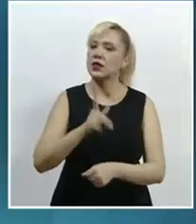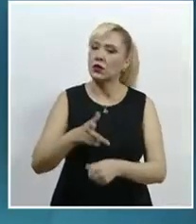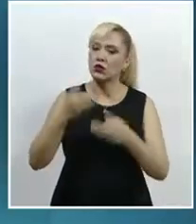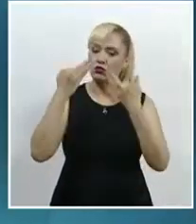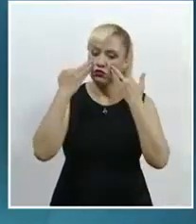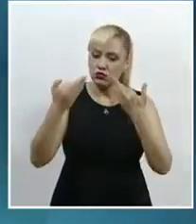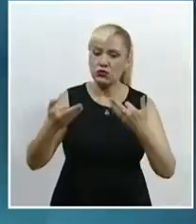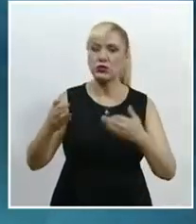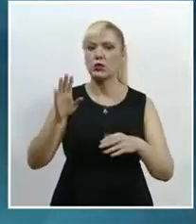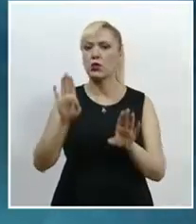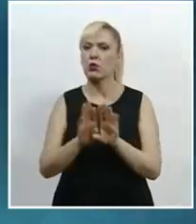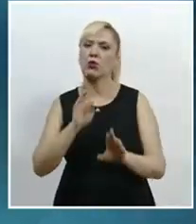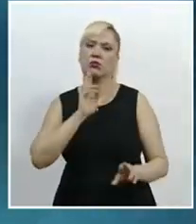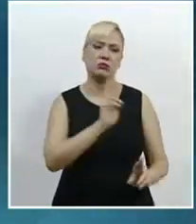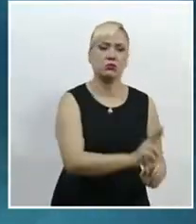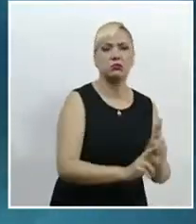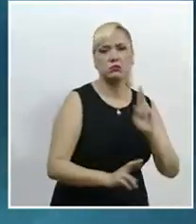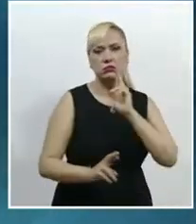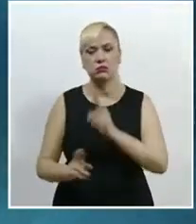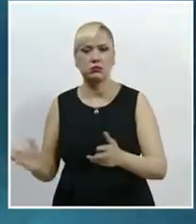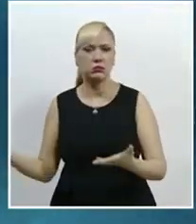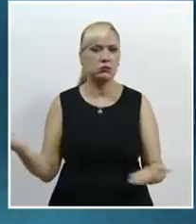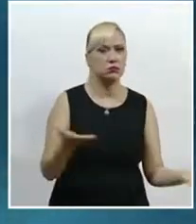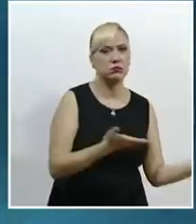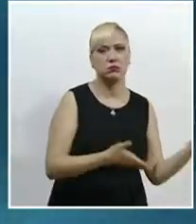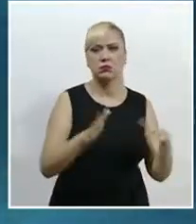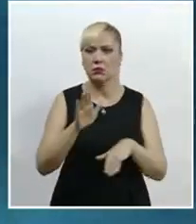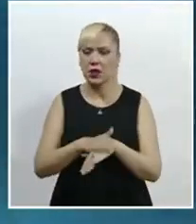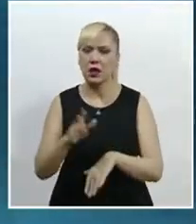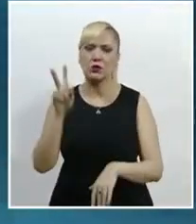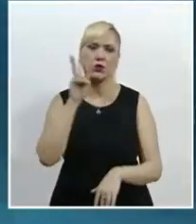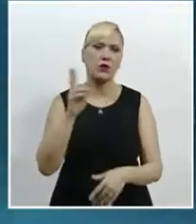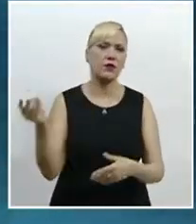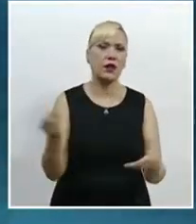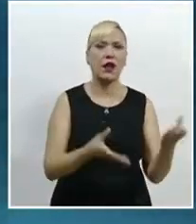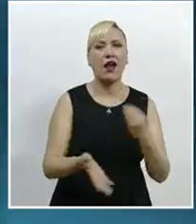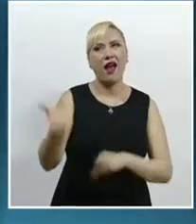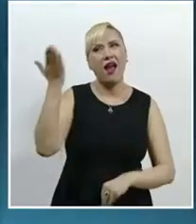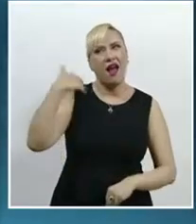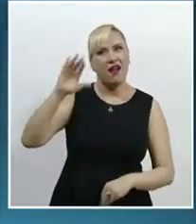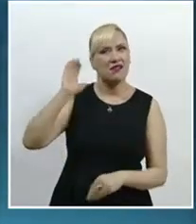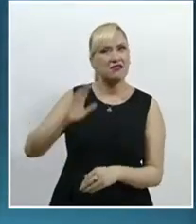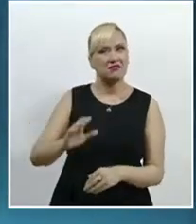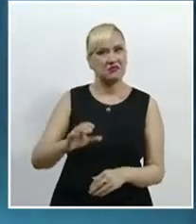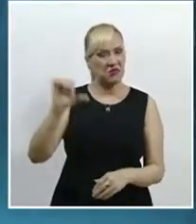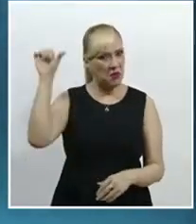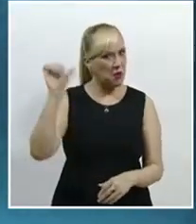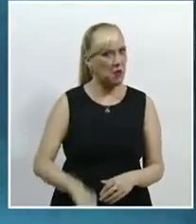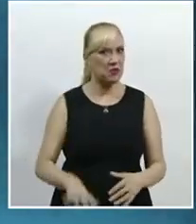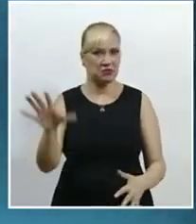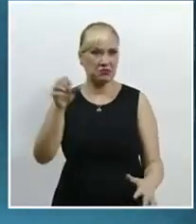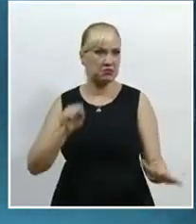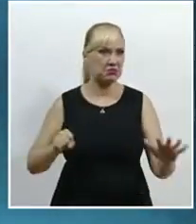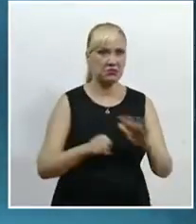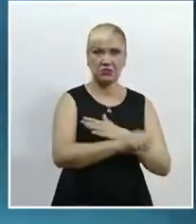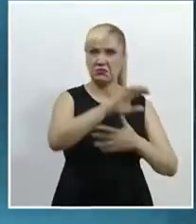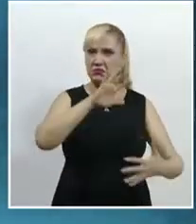El proceso inquisitivo en la faceta de lo no adversarial,